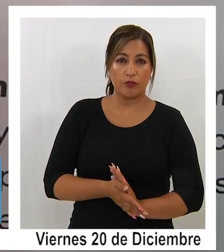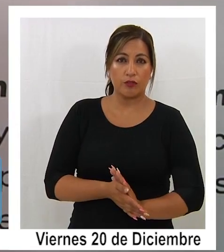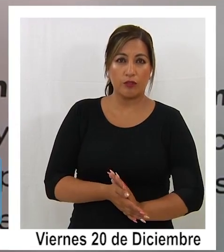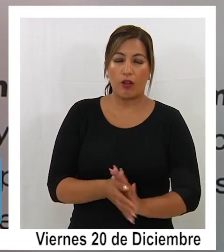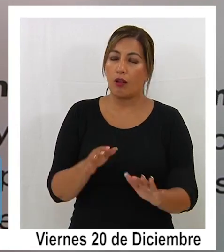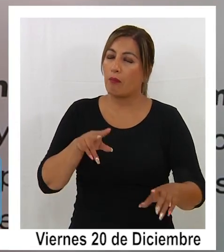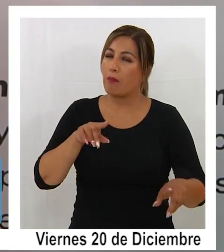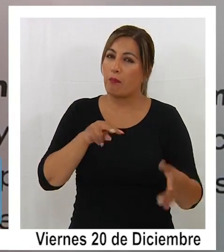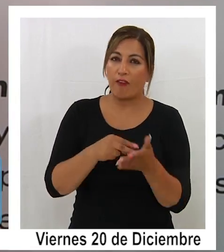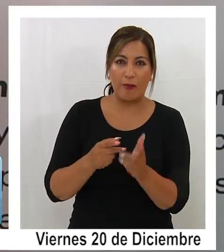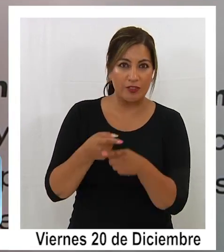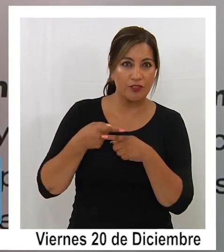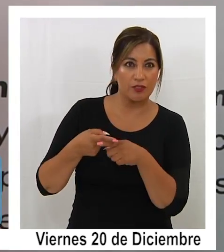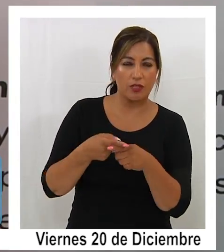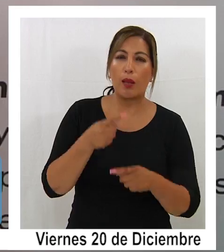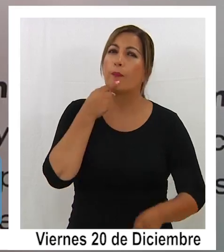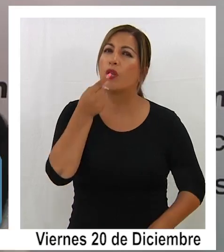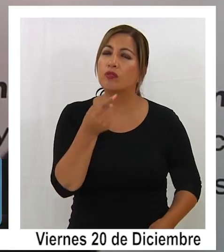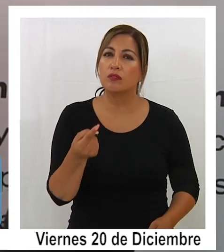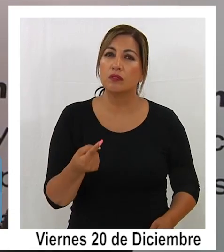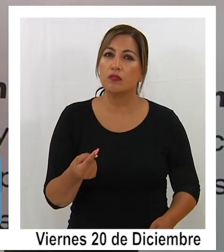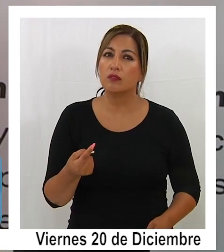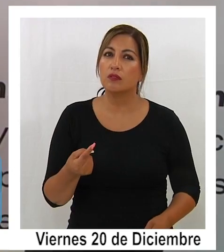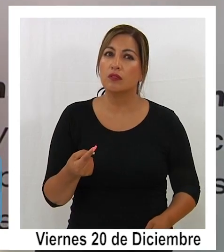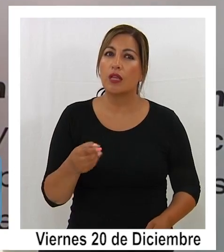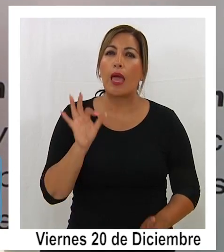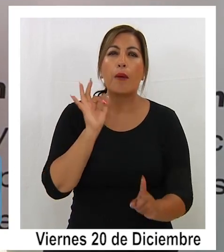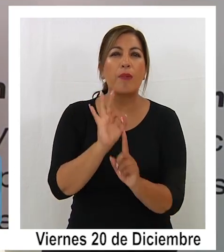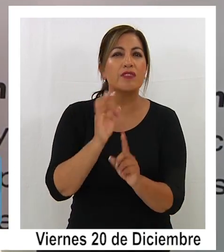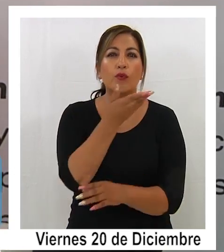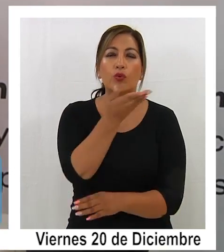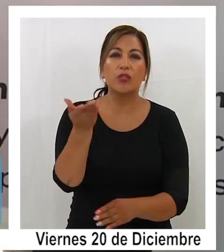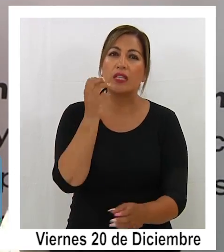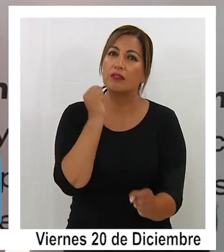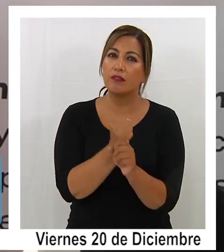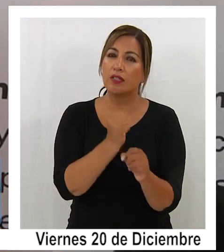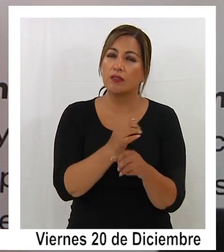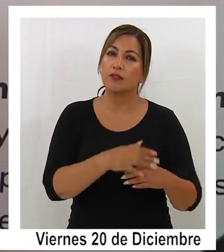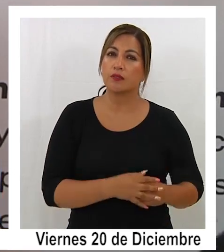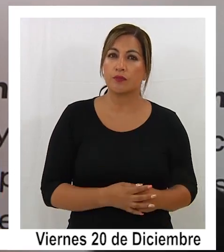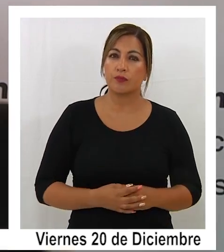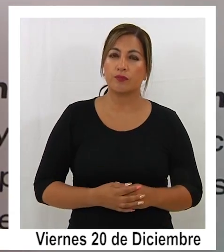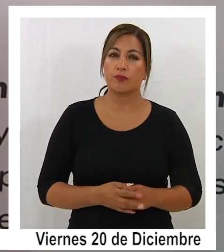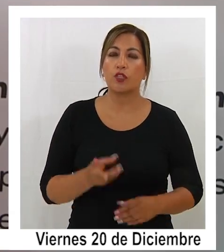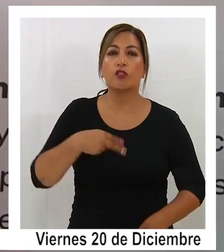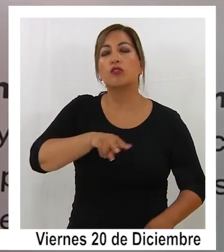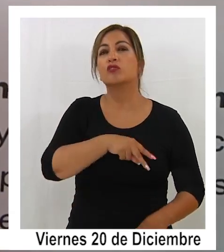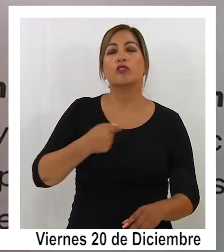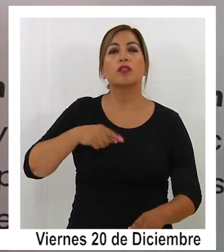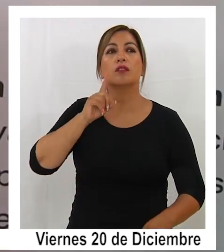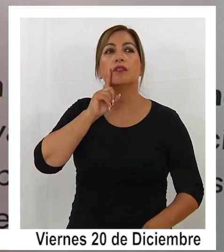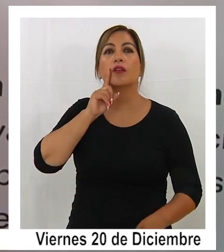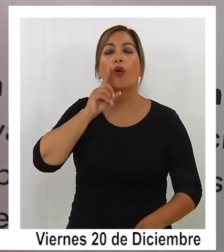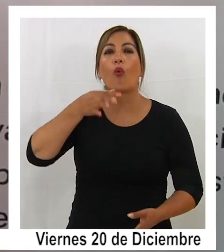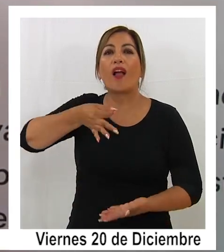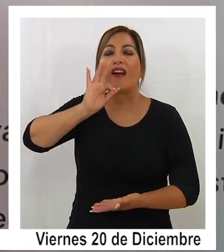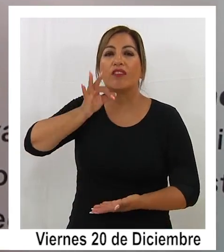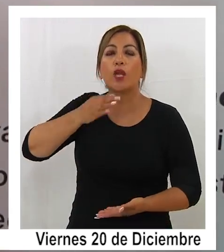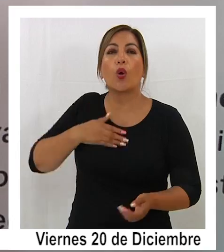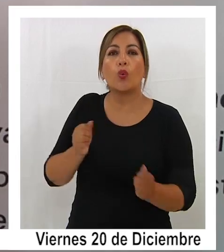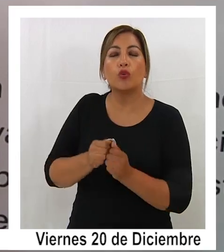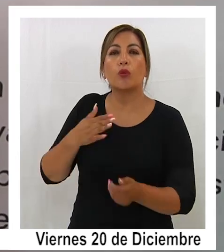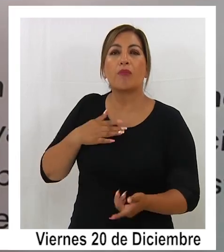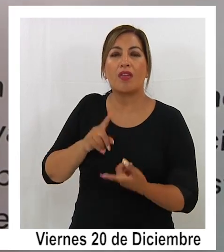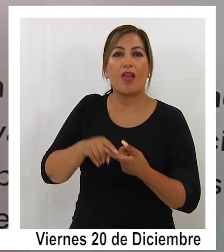la movilización social. ¿Cuál es el área especial que ustedes desarrollan? Nosotros teníamos una